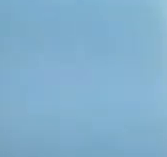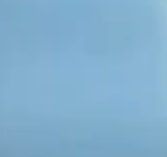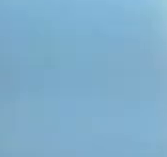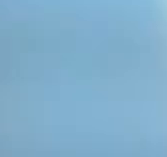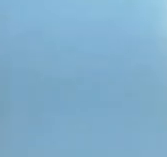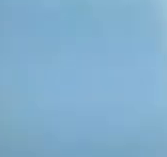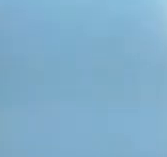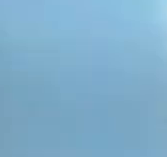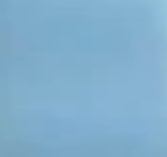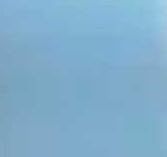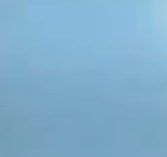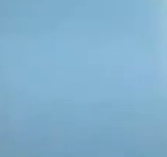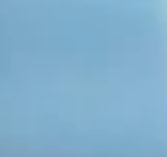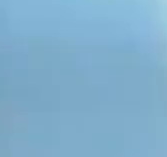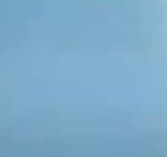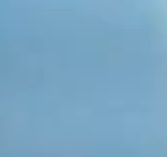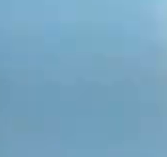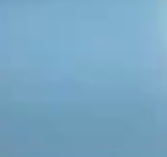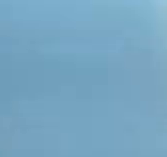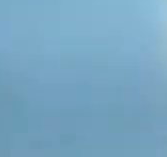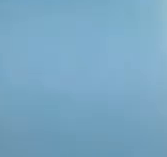las clases en dúo.